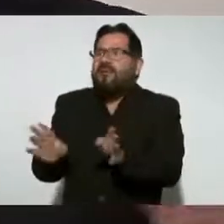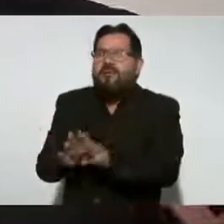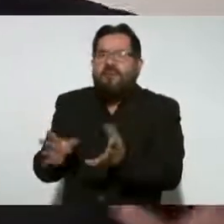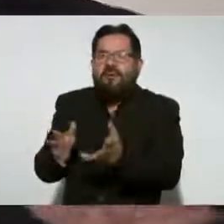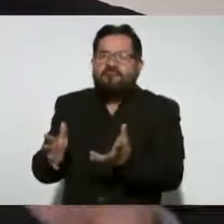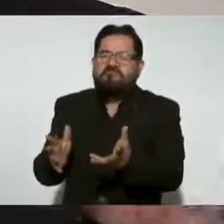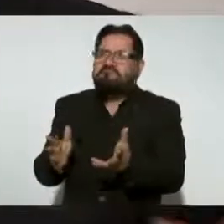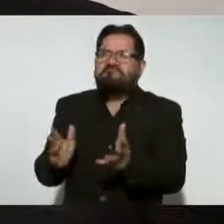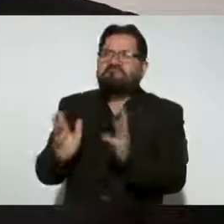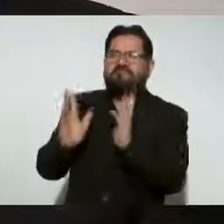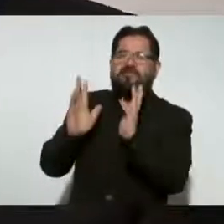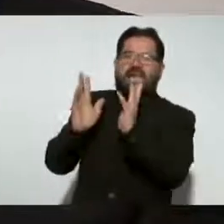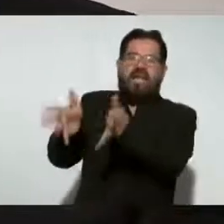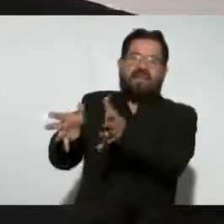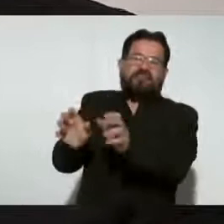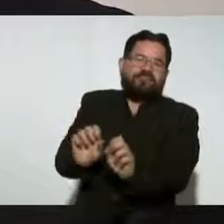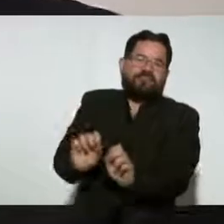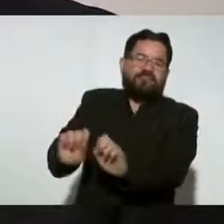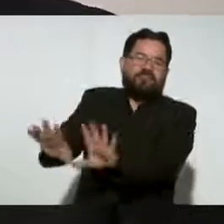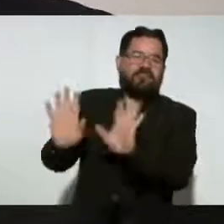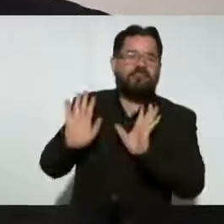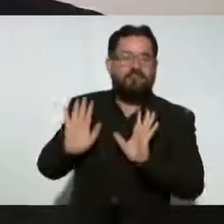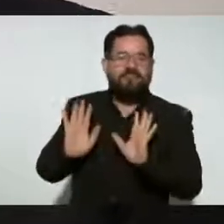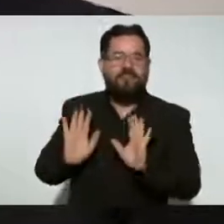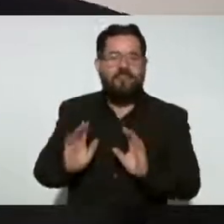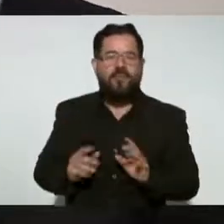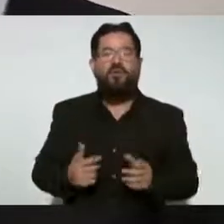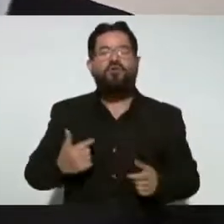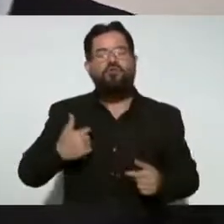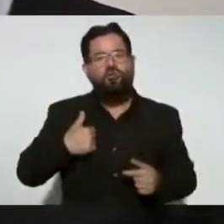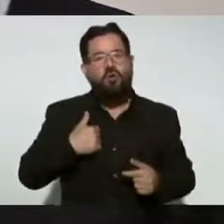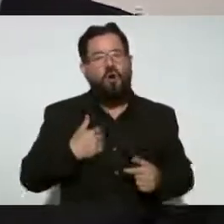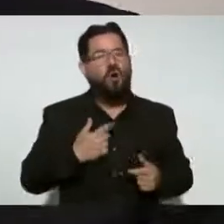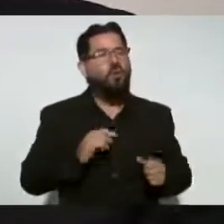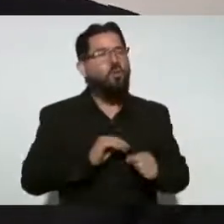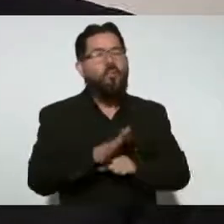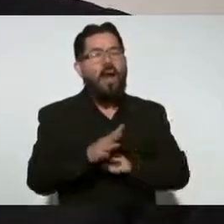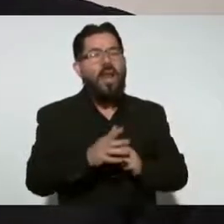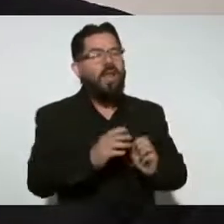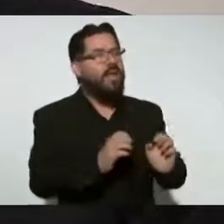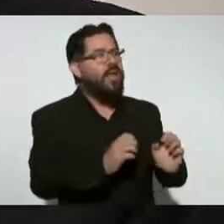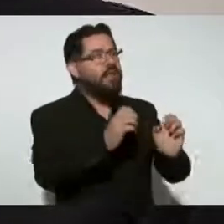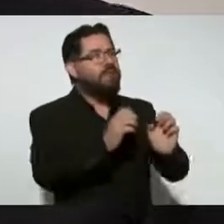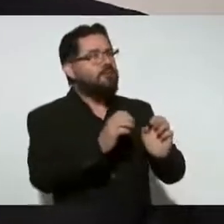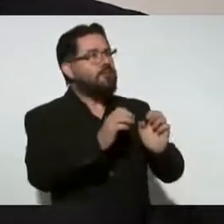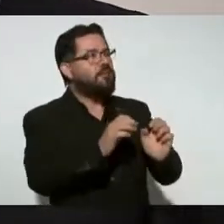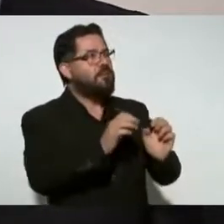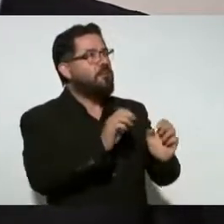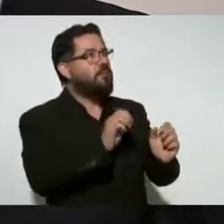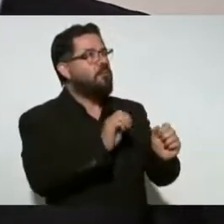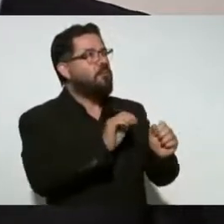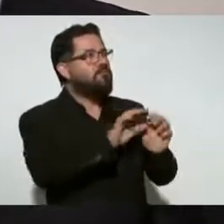Estamos seleccionando cuáles sí, cuáles no, cuidando el presupuesto.